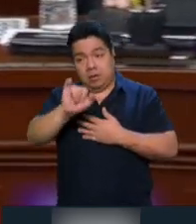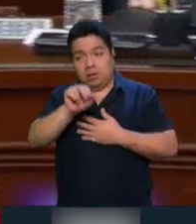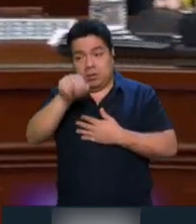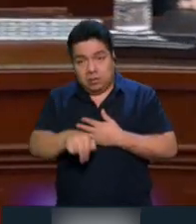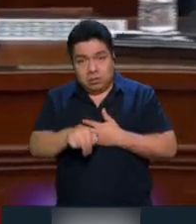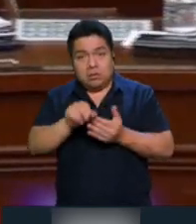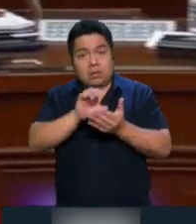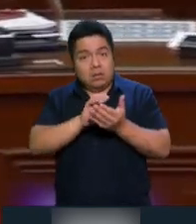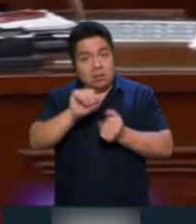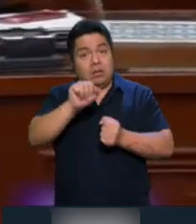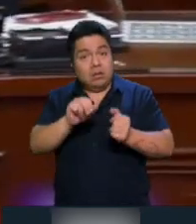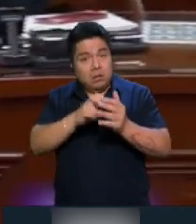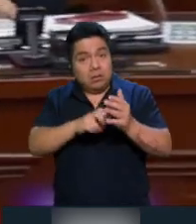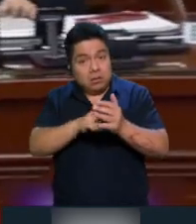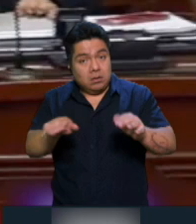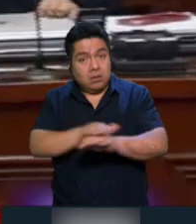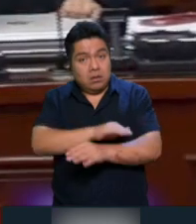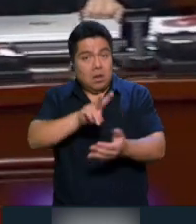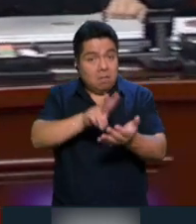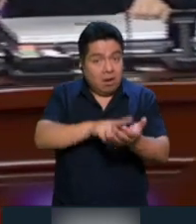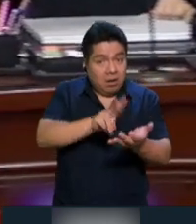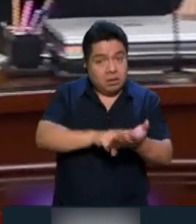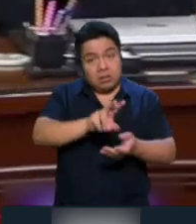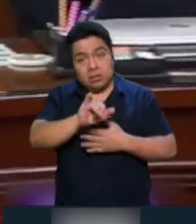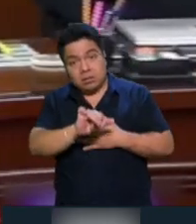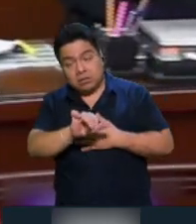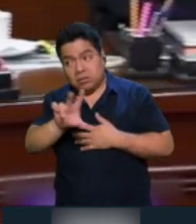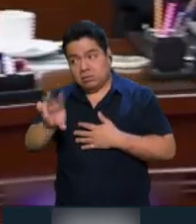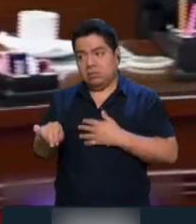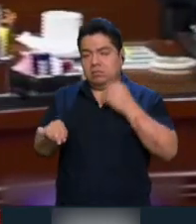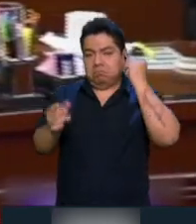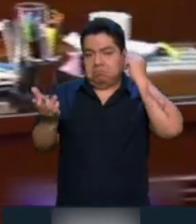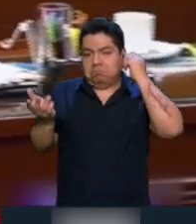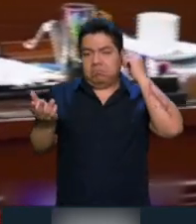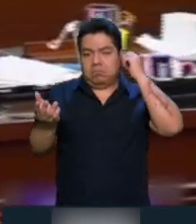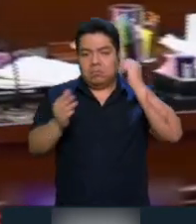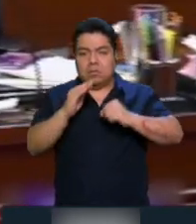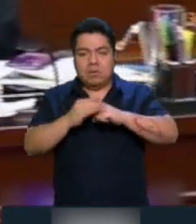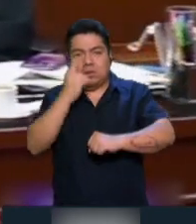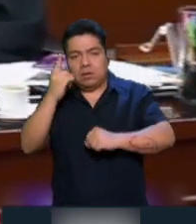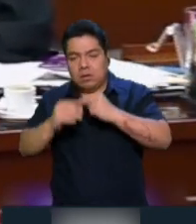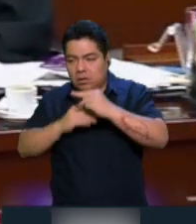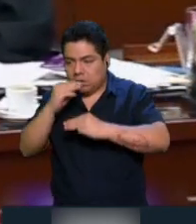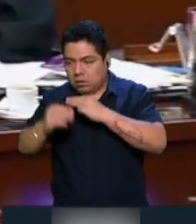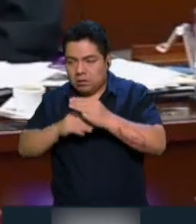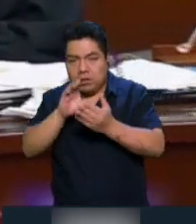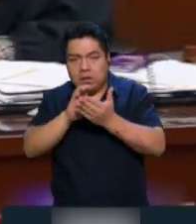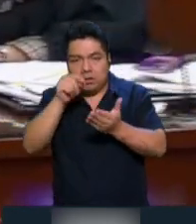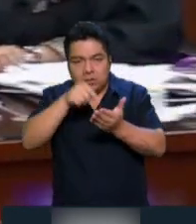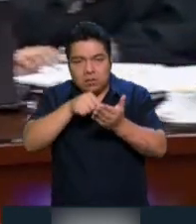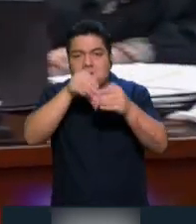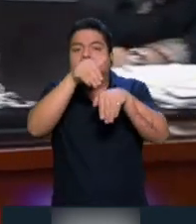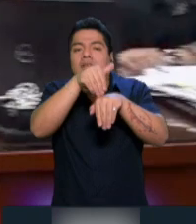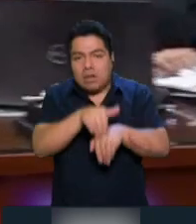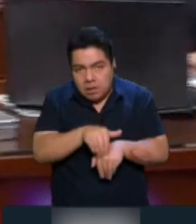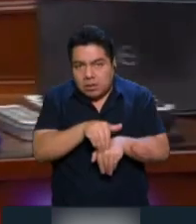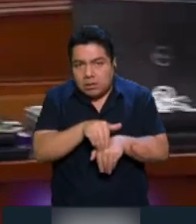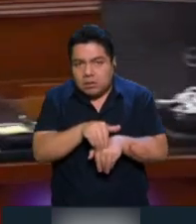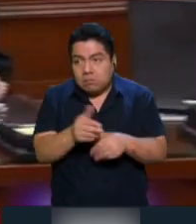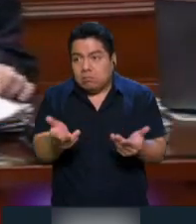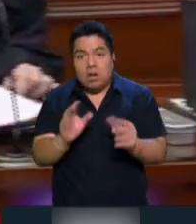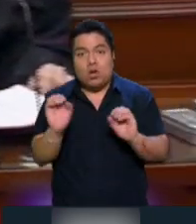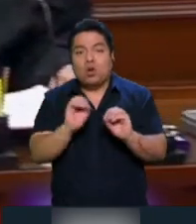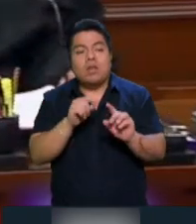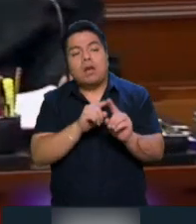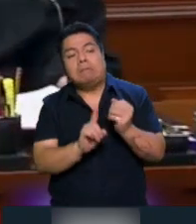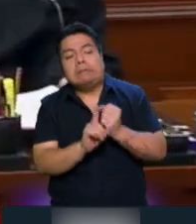reforma es o no es válida. Se trata de un hecho sin precedentes, pues los ministros están para hacer valer el contenido de la Carta Magna, no de cuestionar su